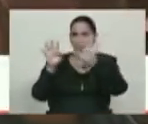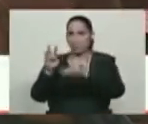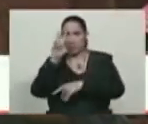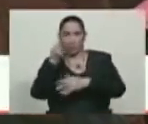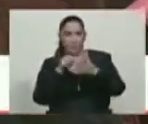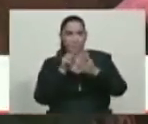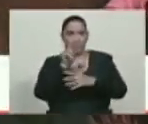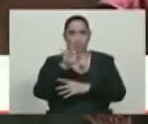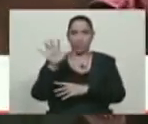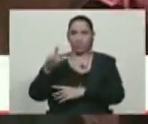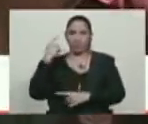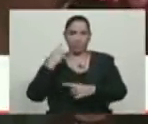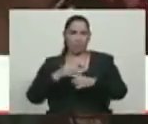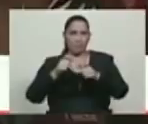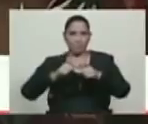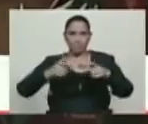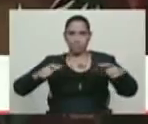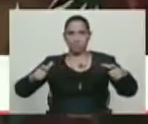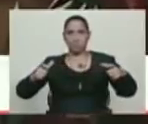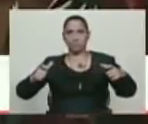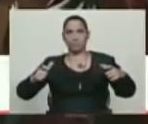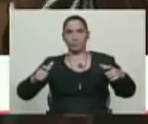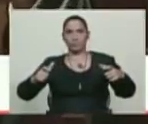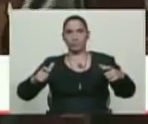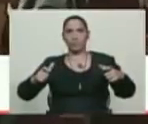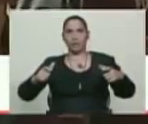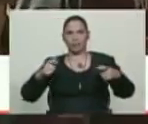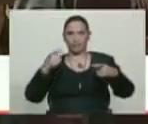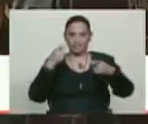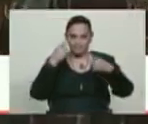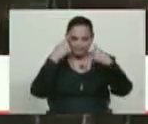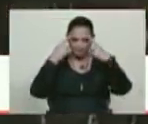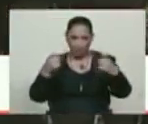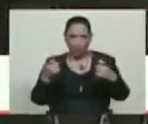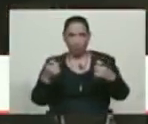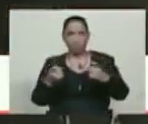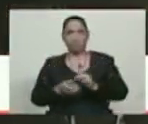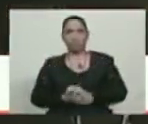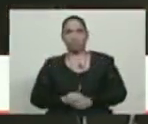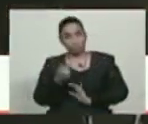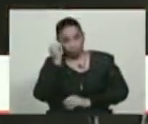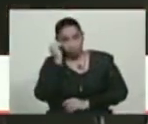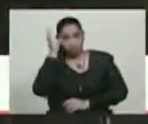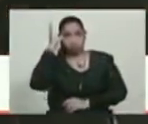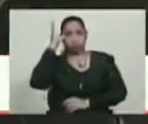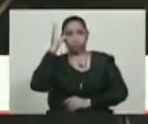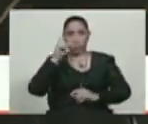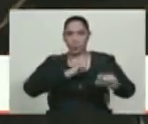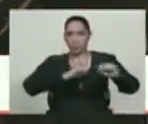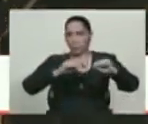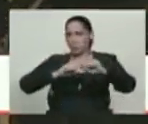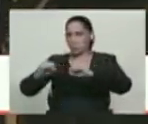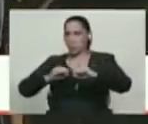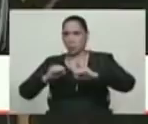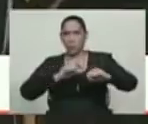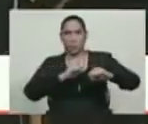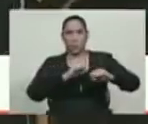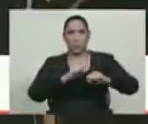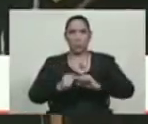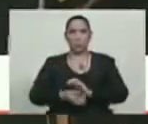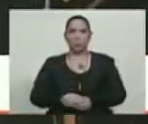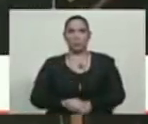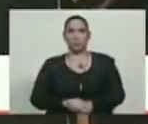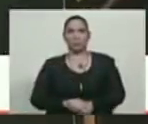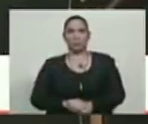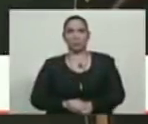2019-2025, debe seguir expandiendo su cualidad profesional, sus capacidades operativas, para